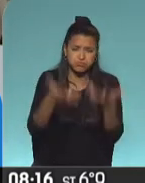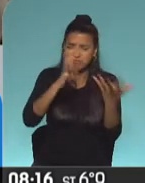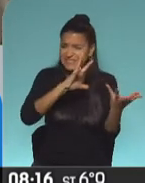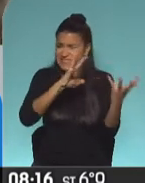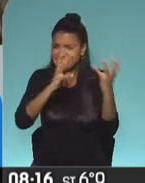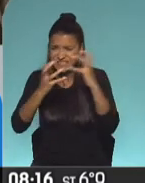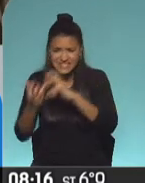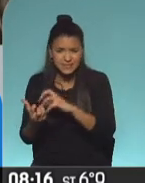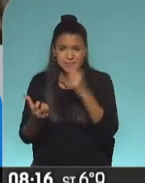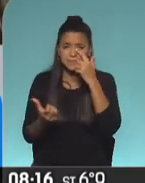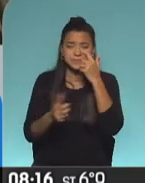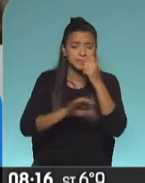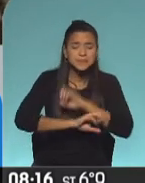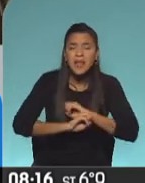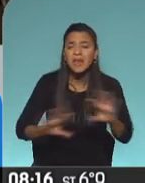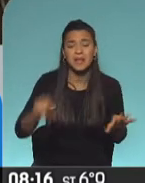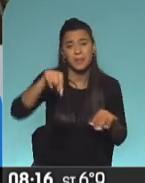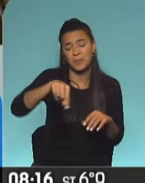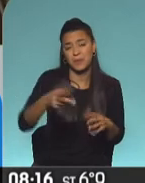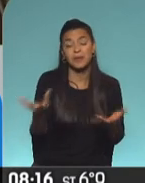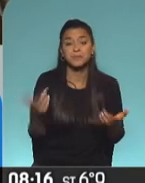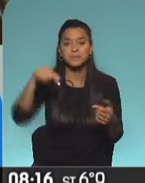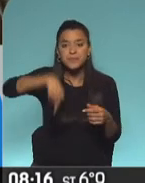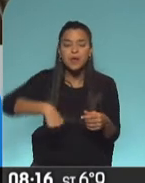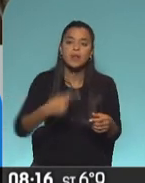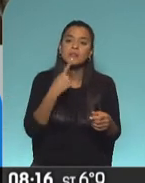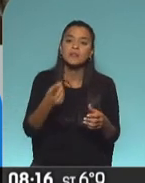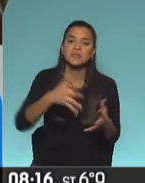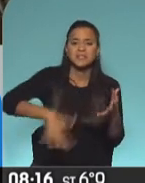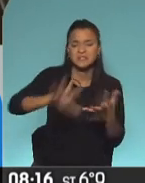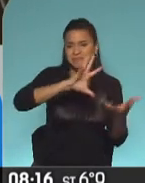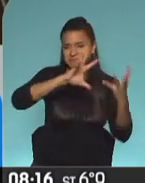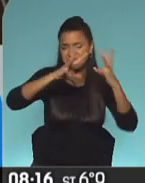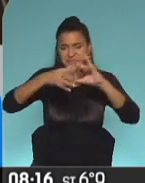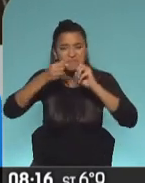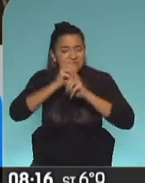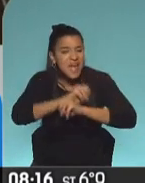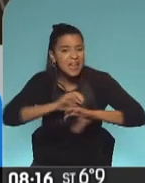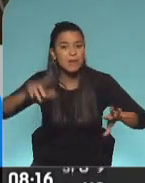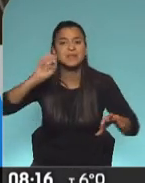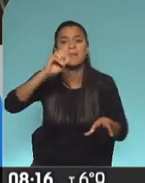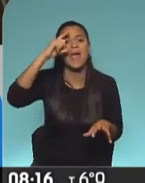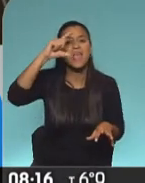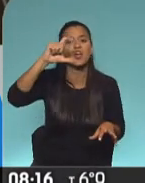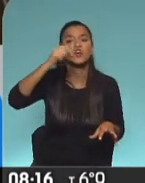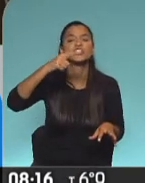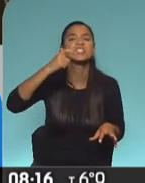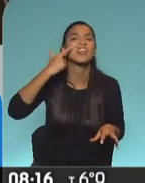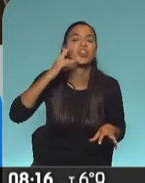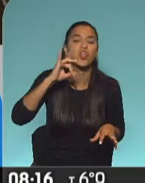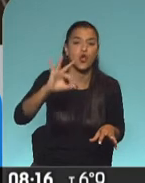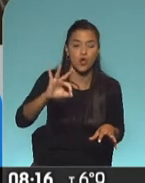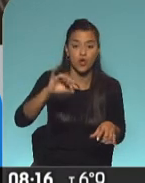arrasando con todo lo que hay ahí. De hecho, se está hablando de un ecocidio. Nosotros necesitamos que el Estado